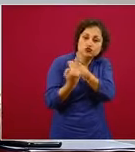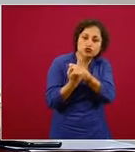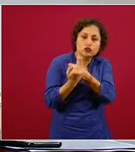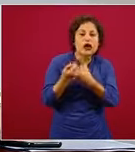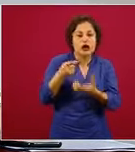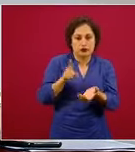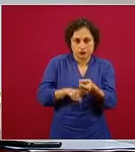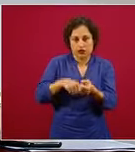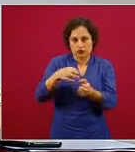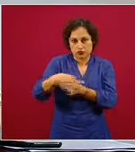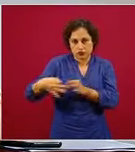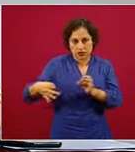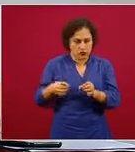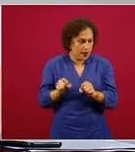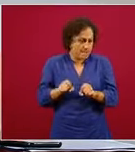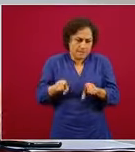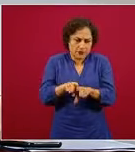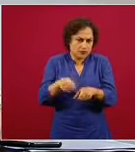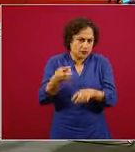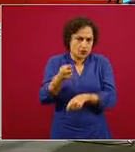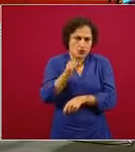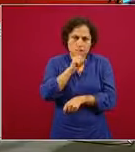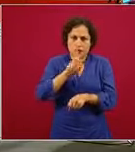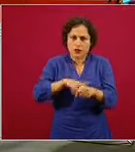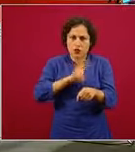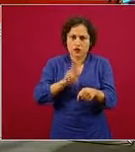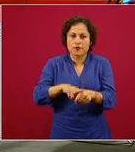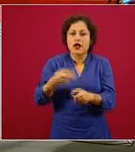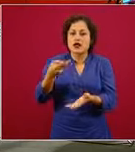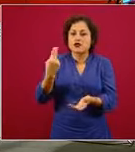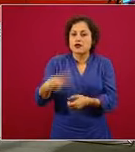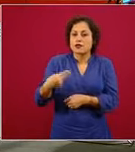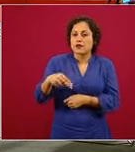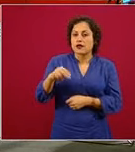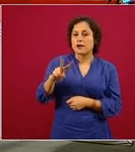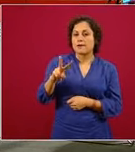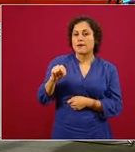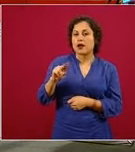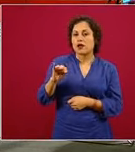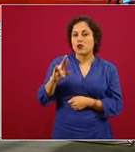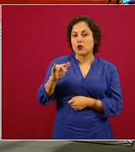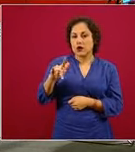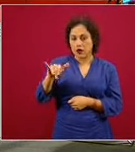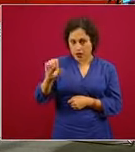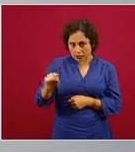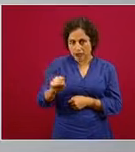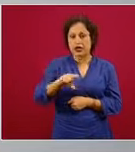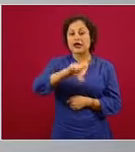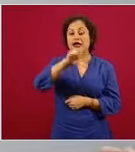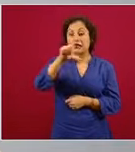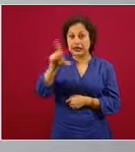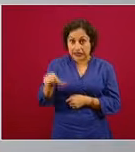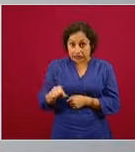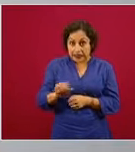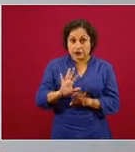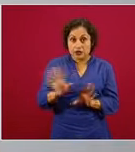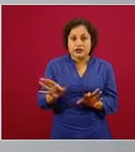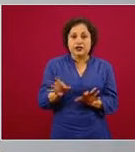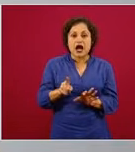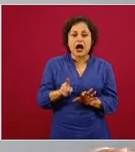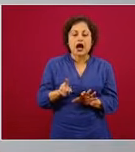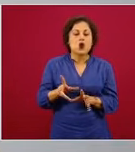célula y desde luego llamadas vacuolas y llegar entonces por asalto a tomar la